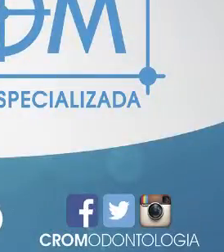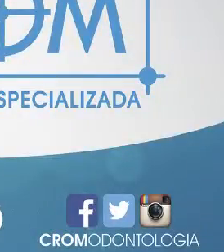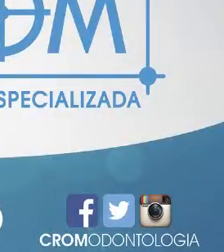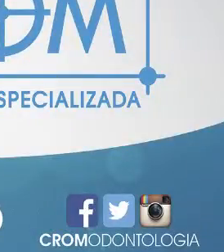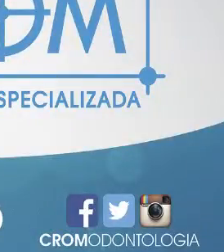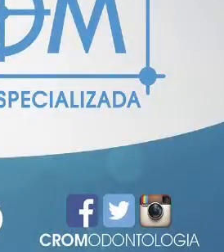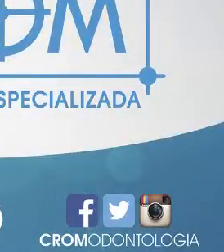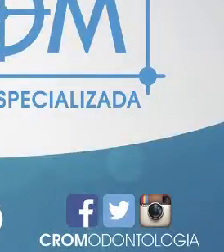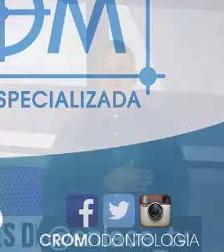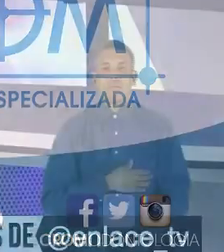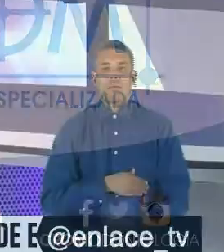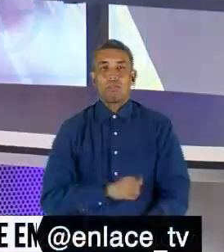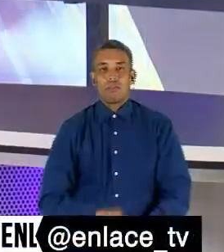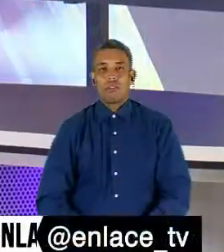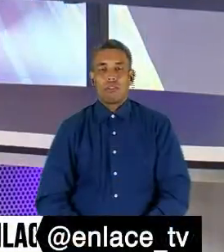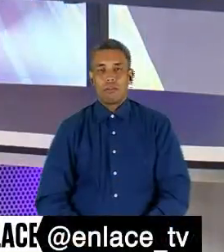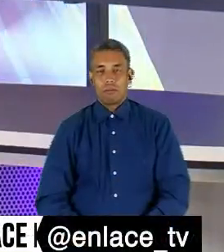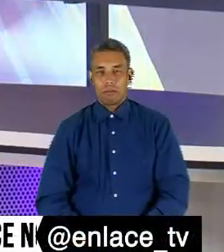Barranca Bermeja.